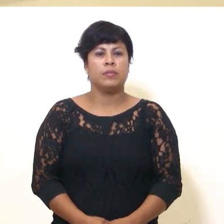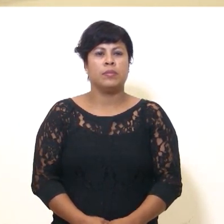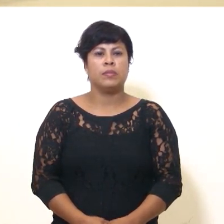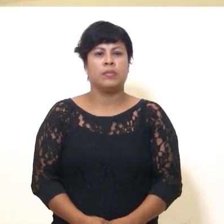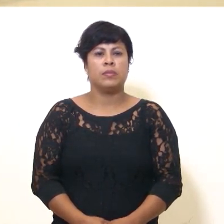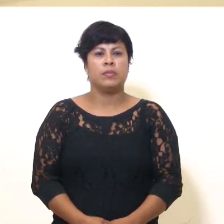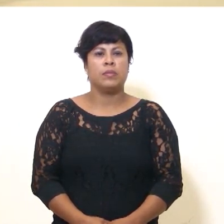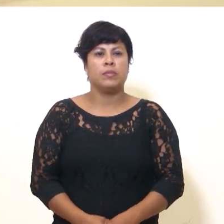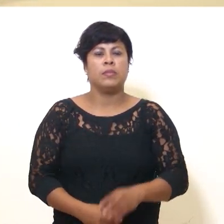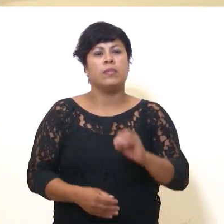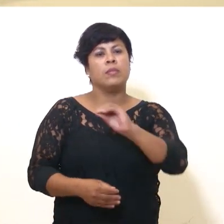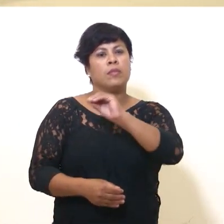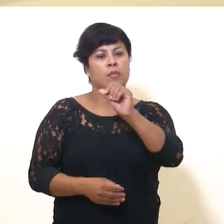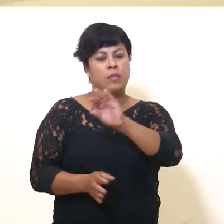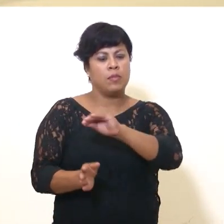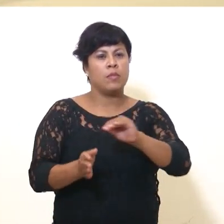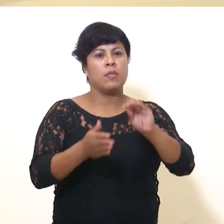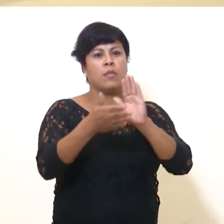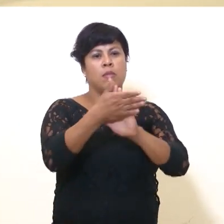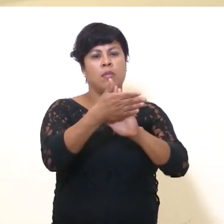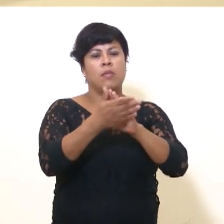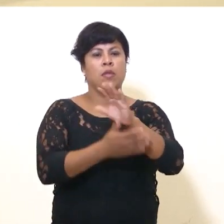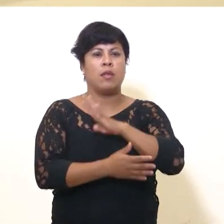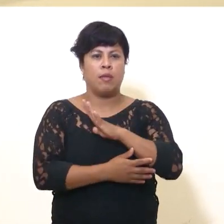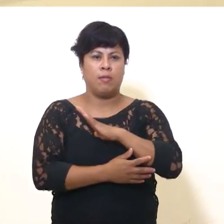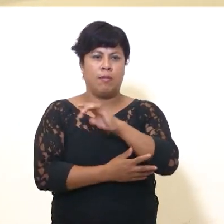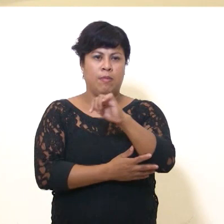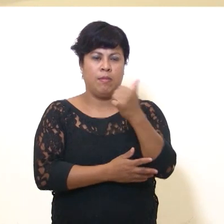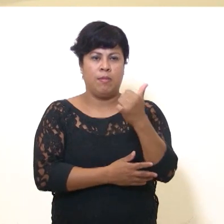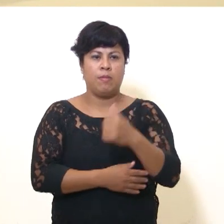sigue y lo voy a poner aquí.